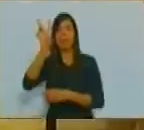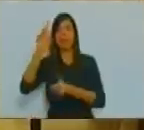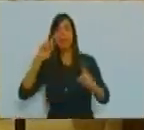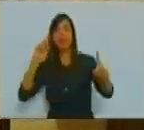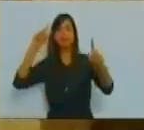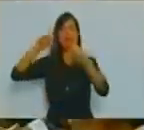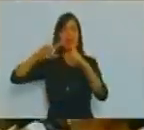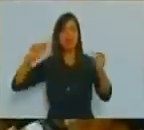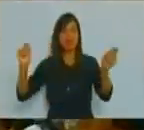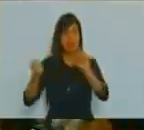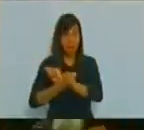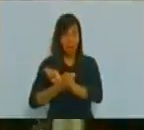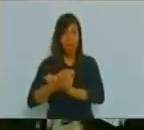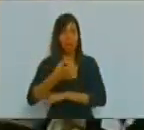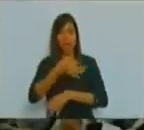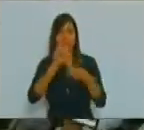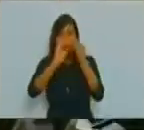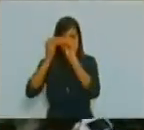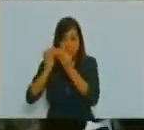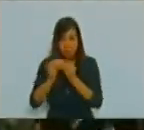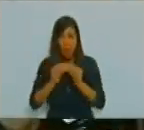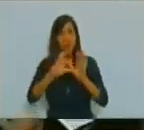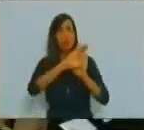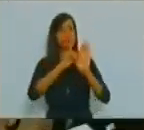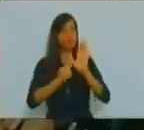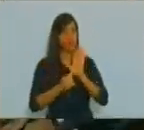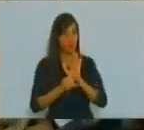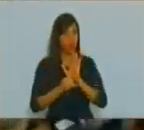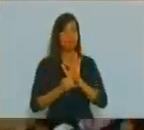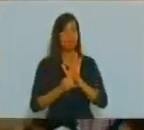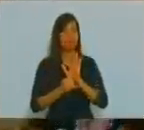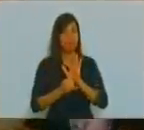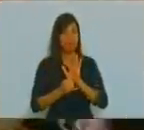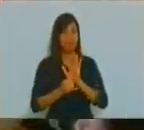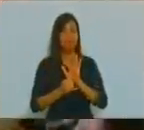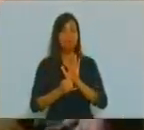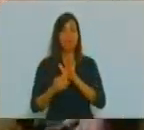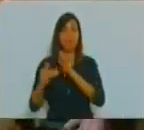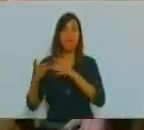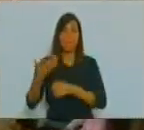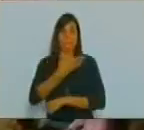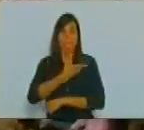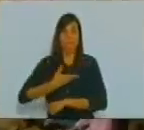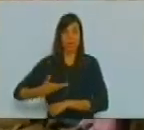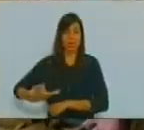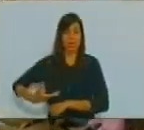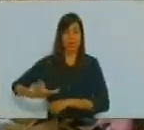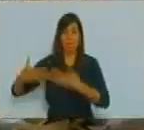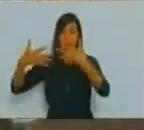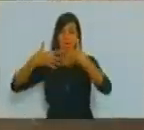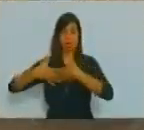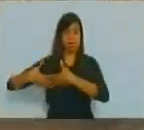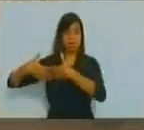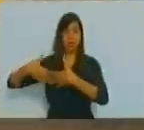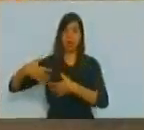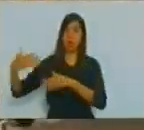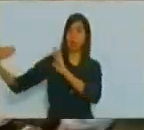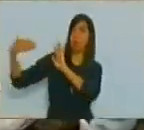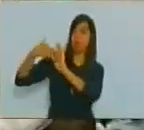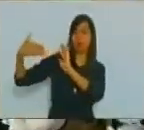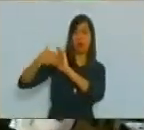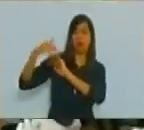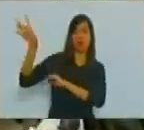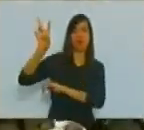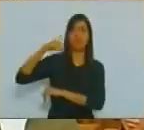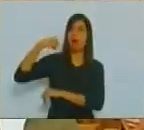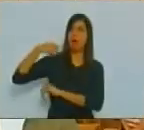perfeccionar nuestra constitución le decimos al donald trump que últimamente ha arremetido contra nuestra patria